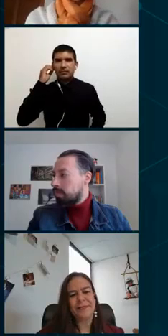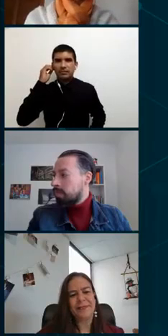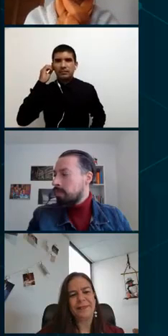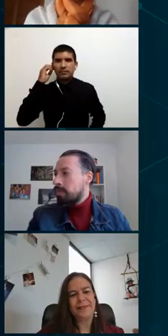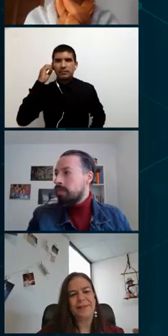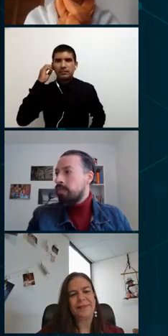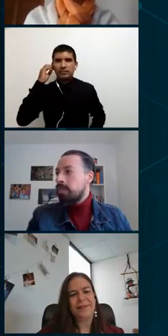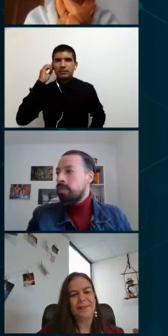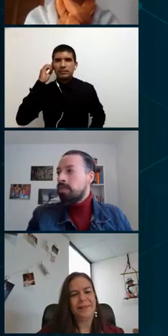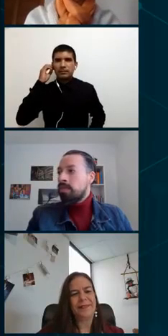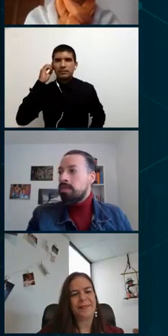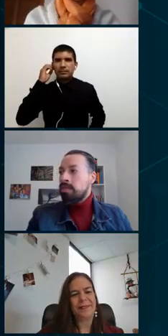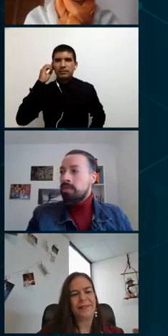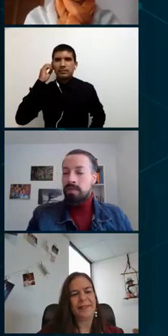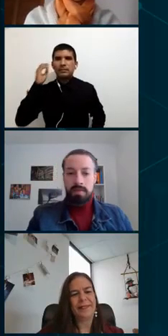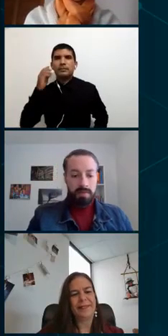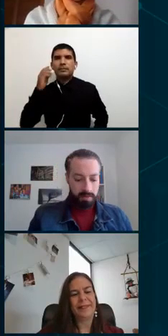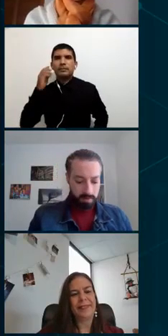Excelente, excelente.